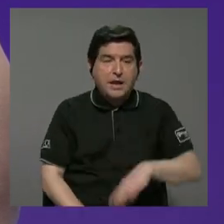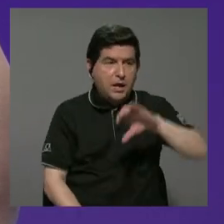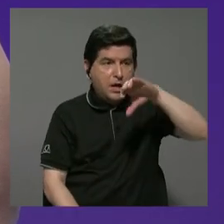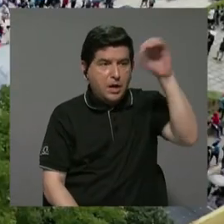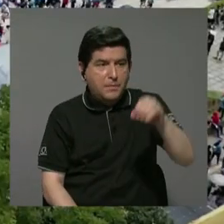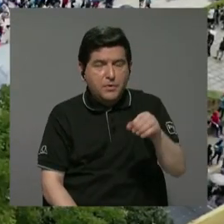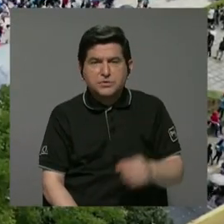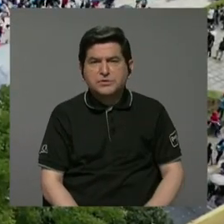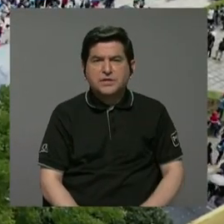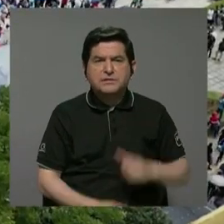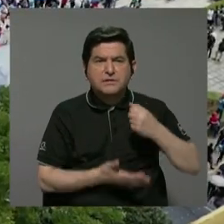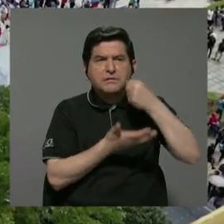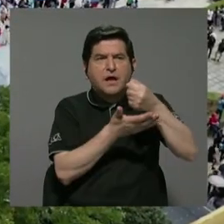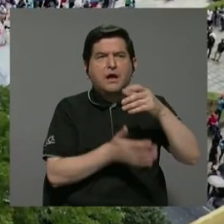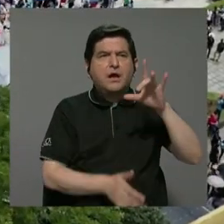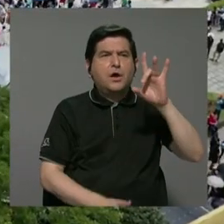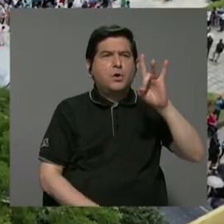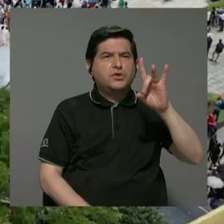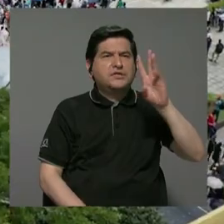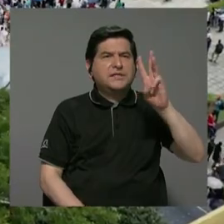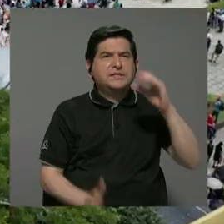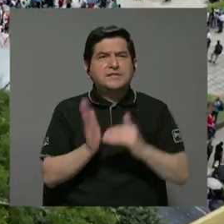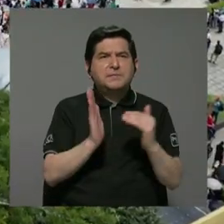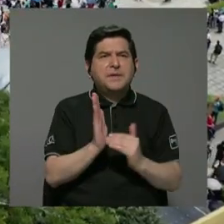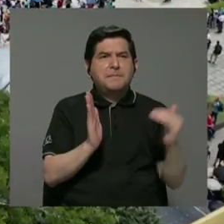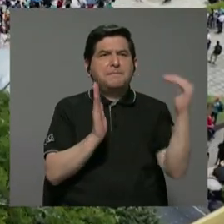porcentaje de recursos, creo que fueron 86 mil millones